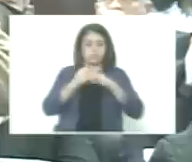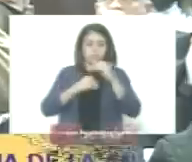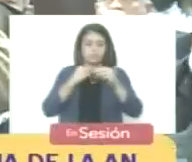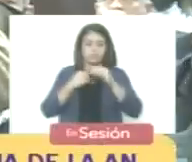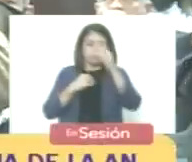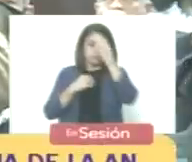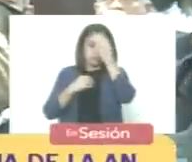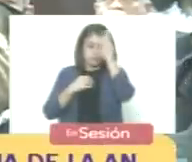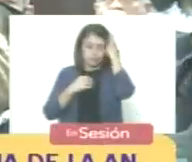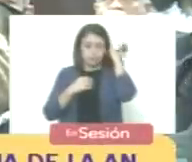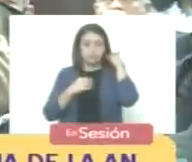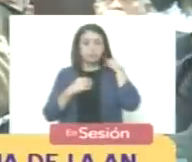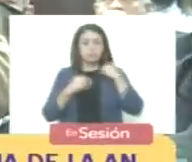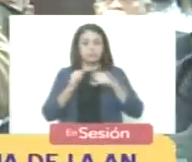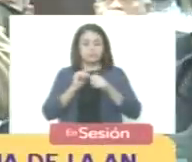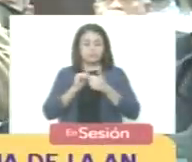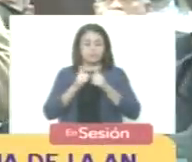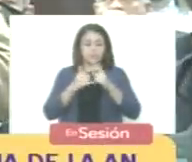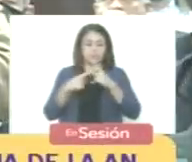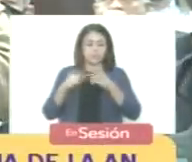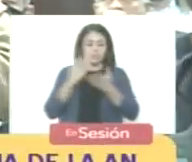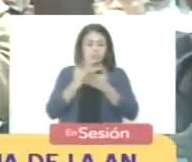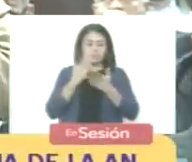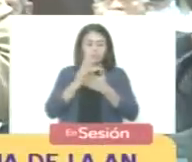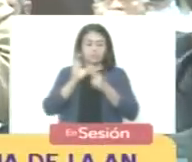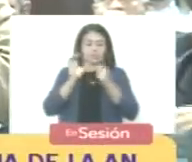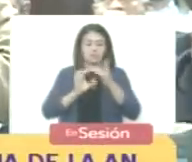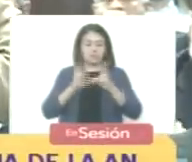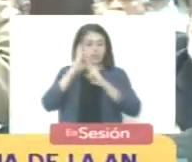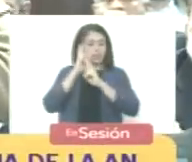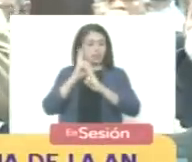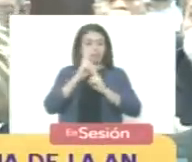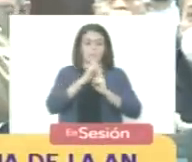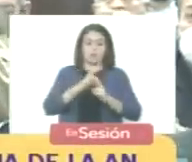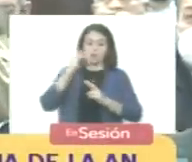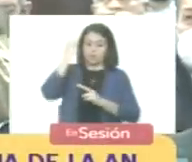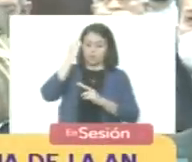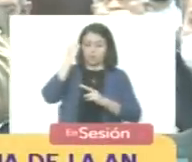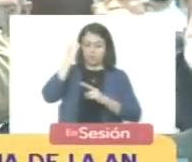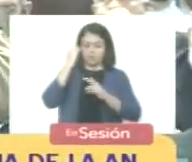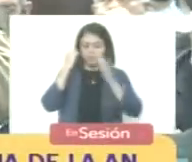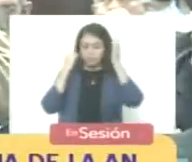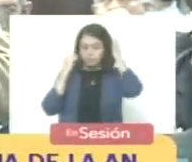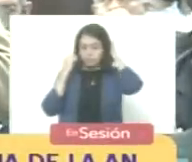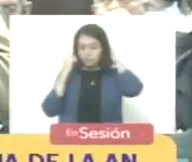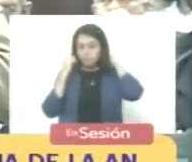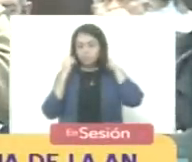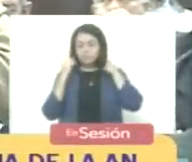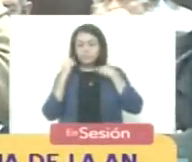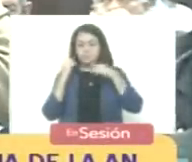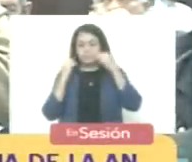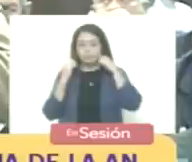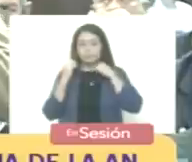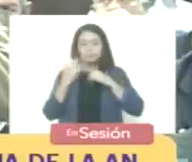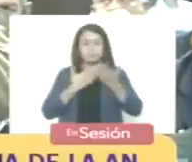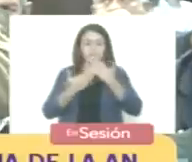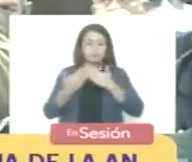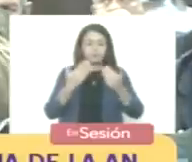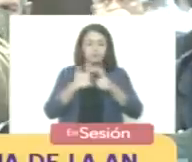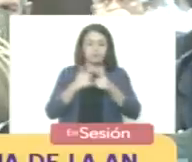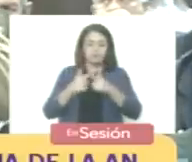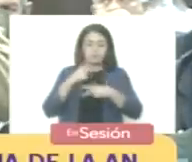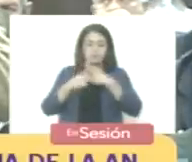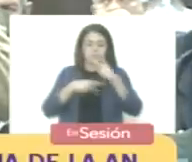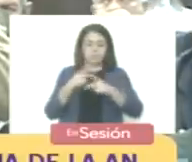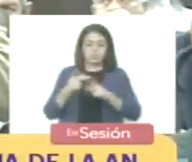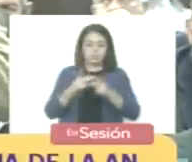en posiciones políticas absolutamente distintas, siempre tenía una conducta de respeto a la opinión del otro, siempre pudimos convivir en la política